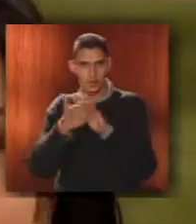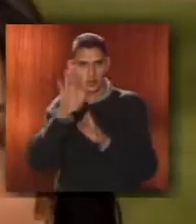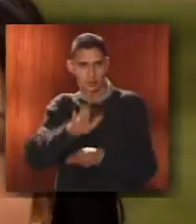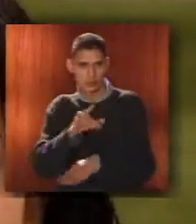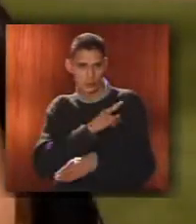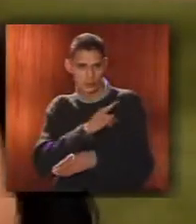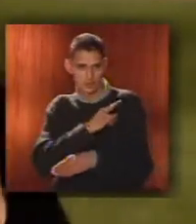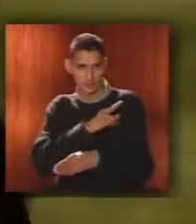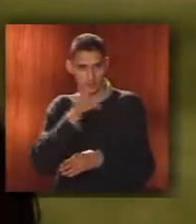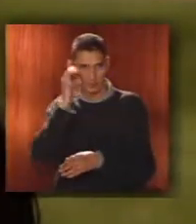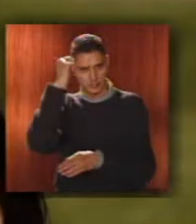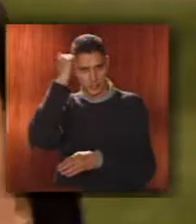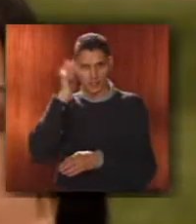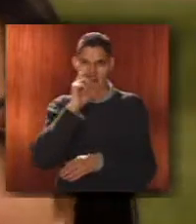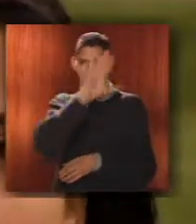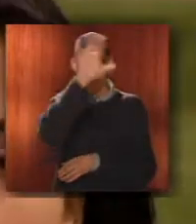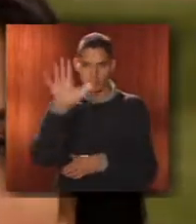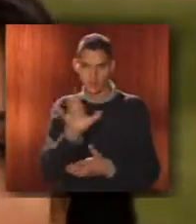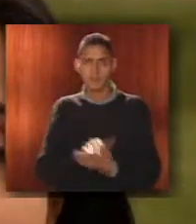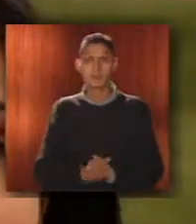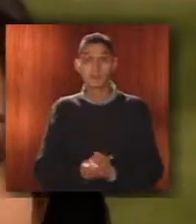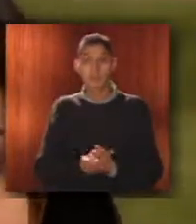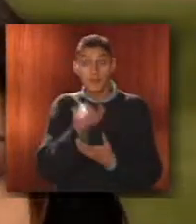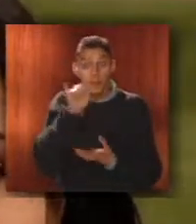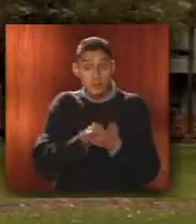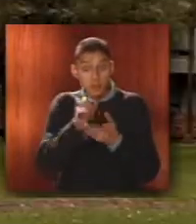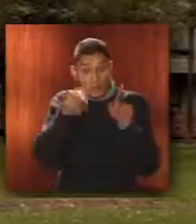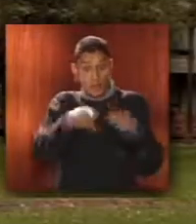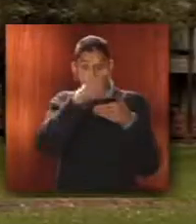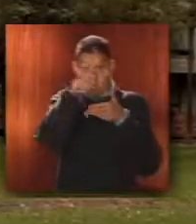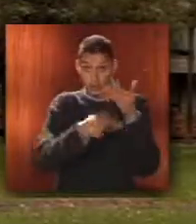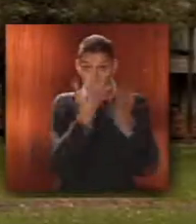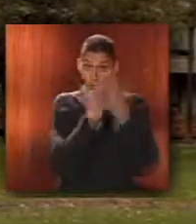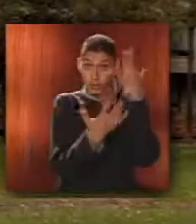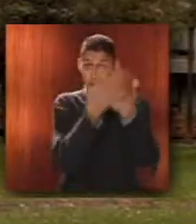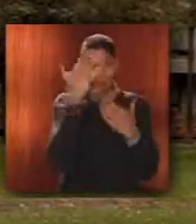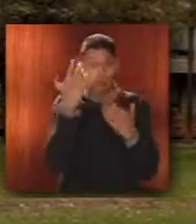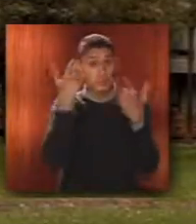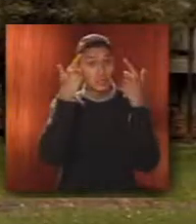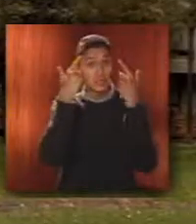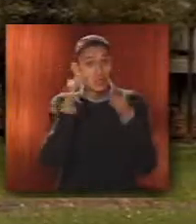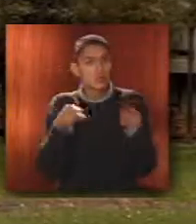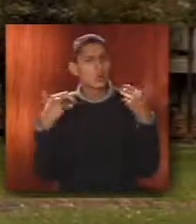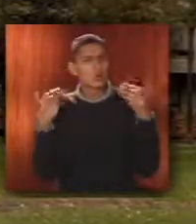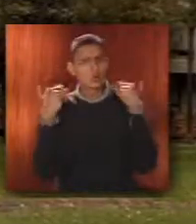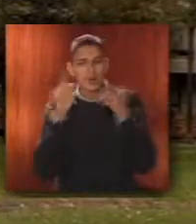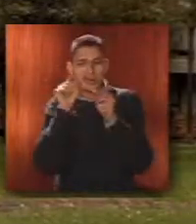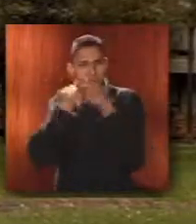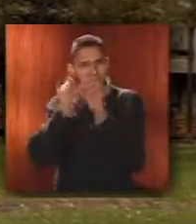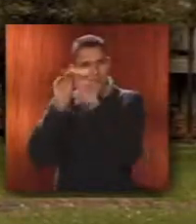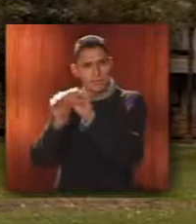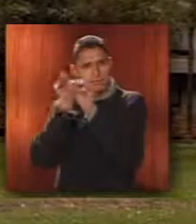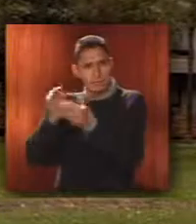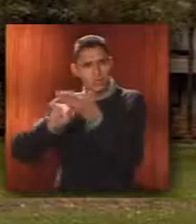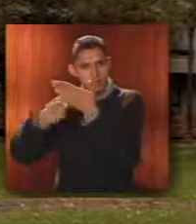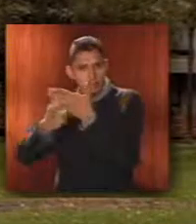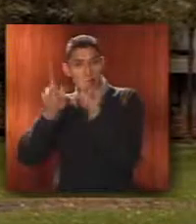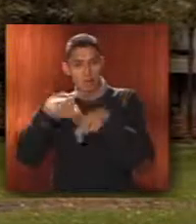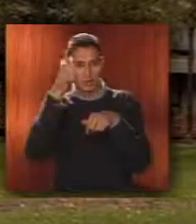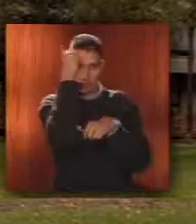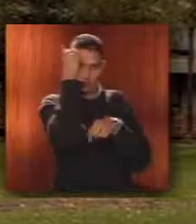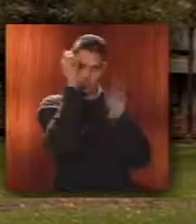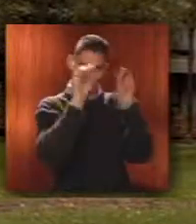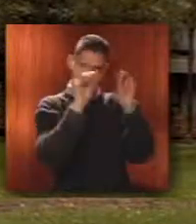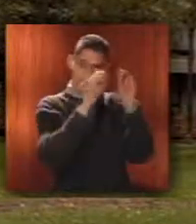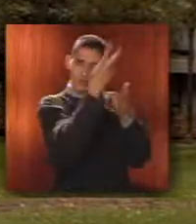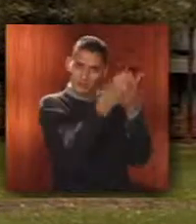dentro de la comunidad estudiantil de la Universidad Pedagógica Nacional. Es además una excelente oportunidad para la formación de intérpretes y